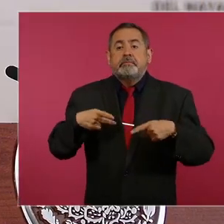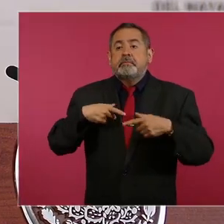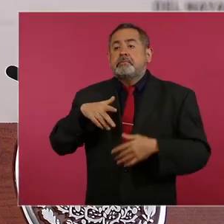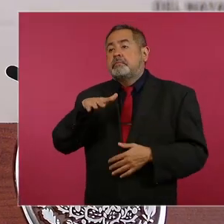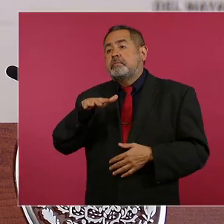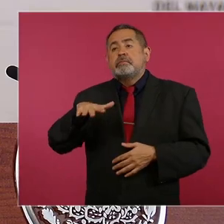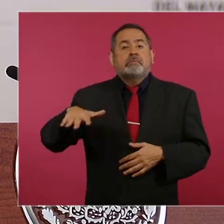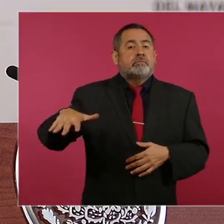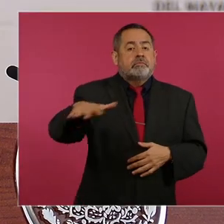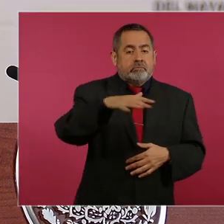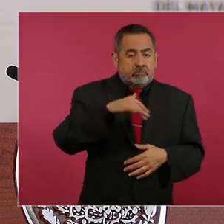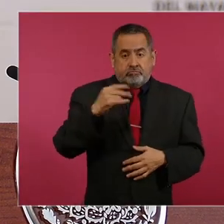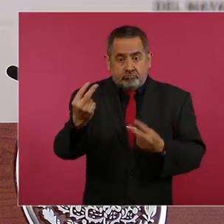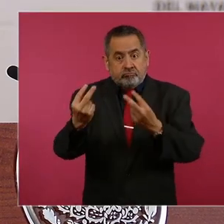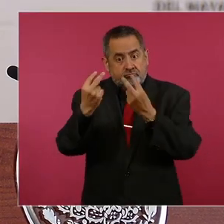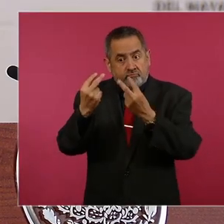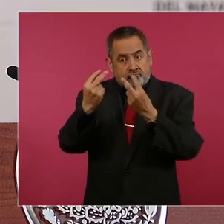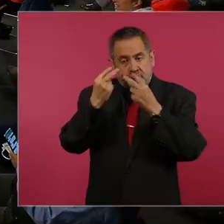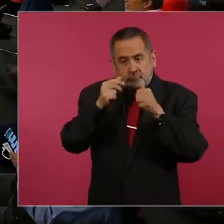sí ve,